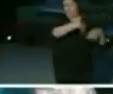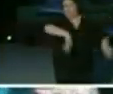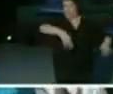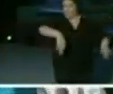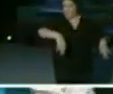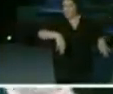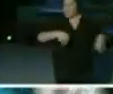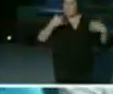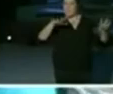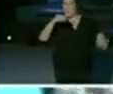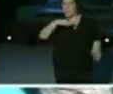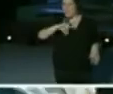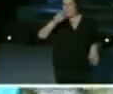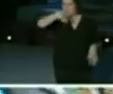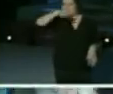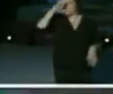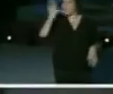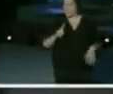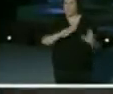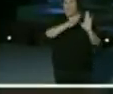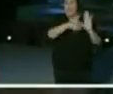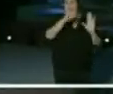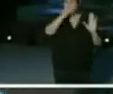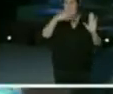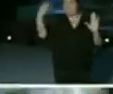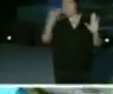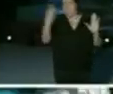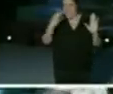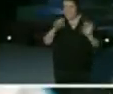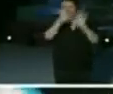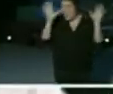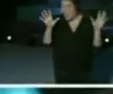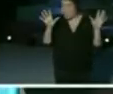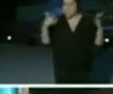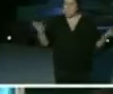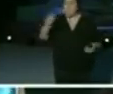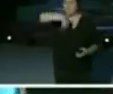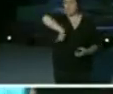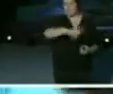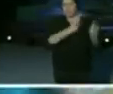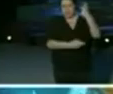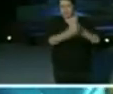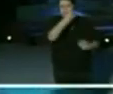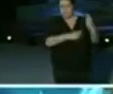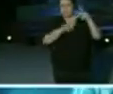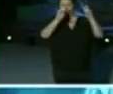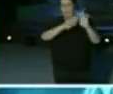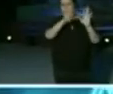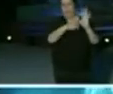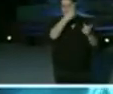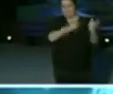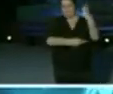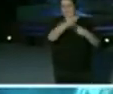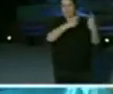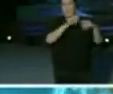quizás no tenemos muy claros en qué consiste. Nosotros hemos hecho un estudio sobre la ley y para que ustedes no se